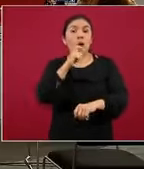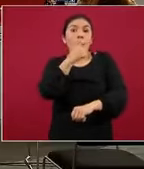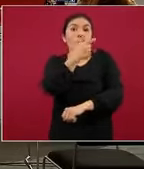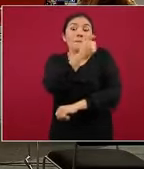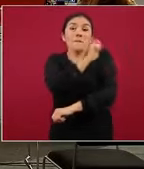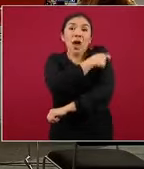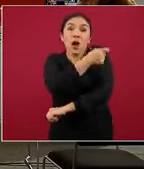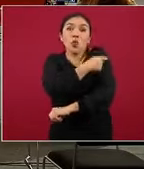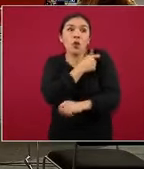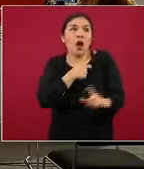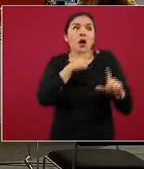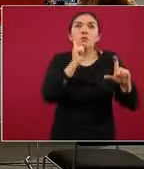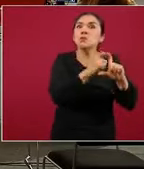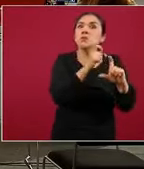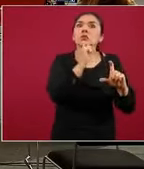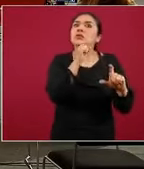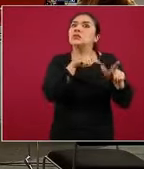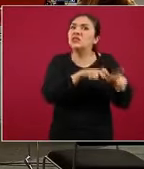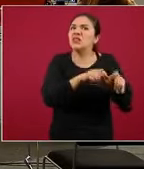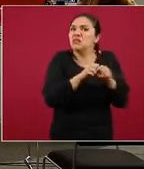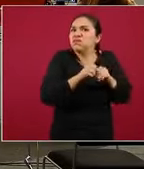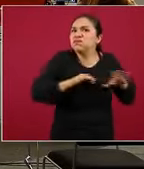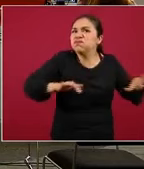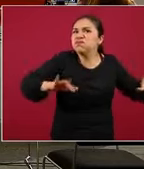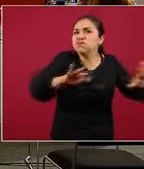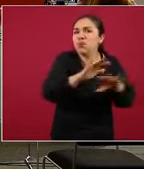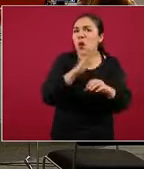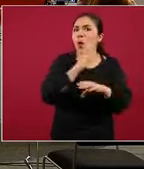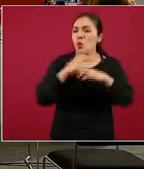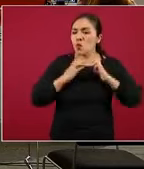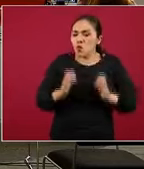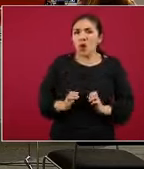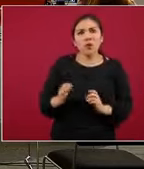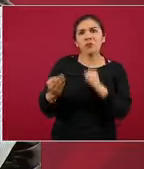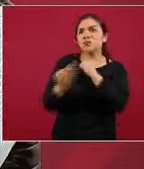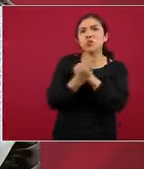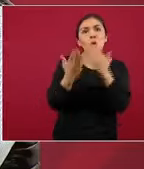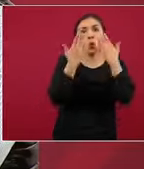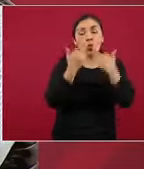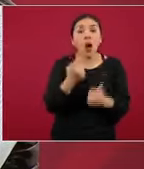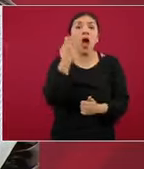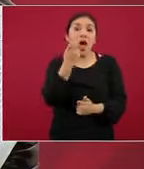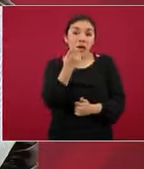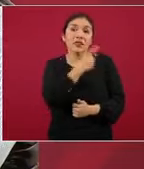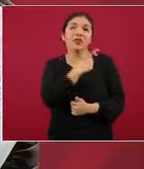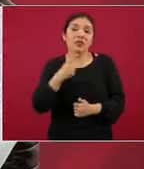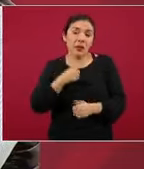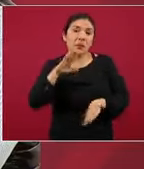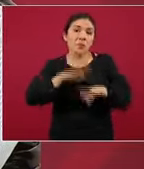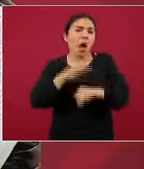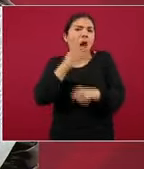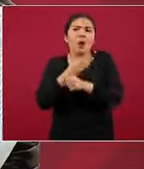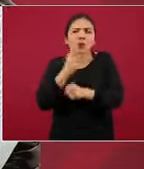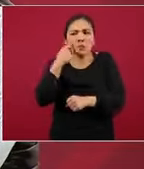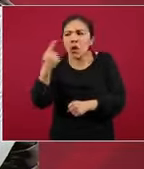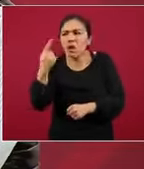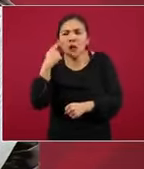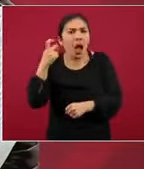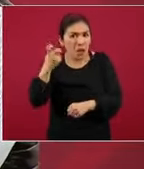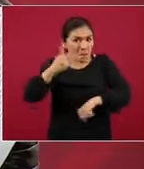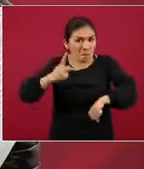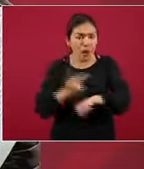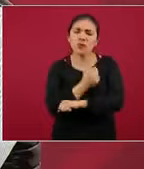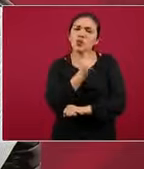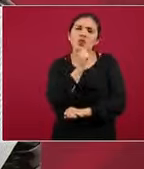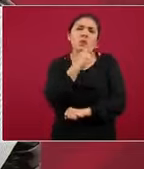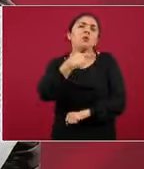variante. Tampoco se ha definido hasta el momento y en las personas que han enfermado de esta variante que esto haya ocurrido. Pero hay que continuar dando